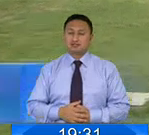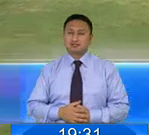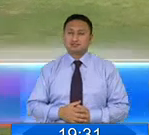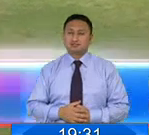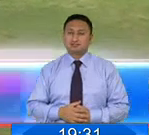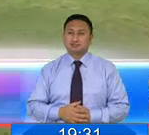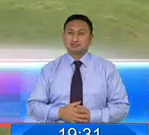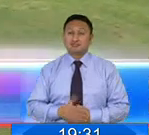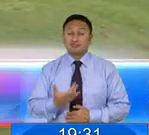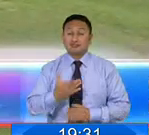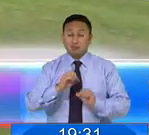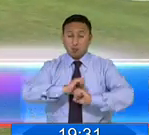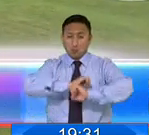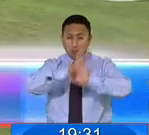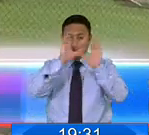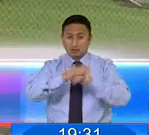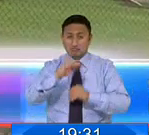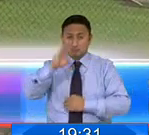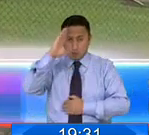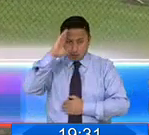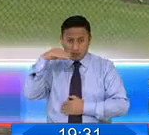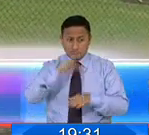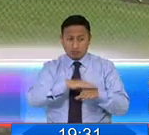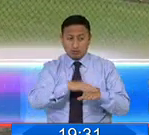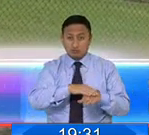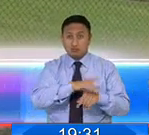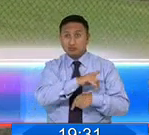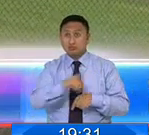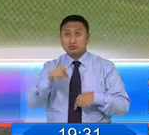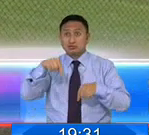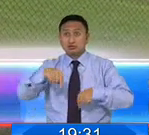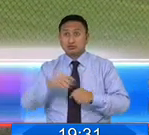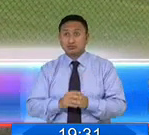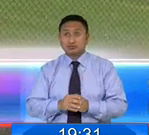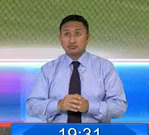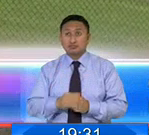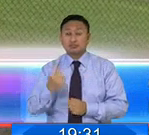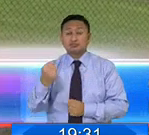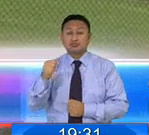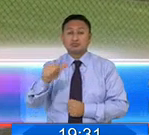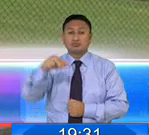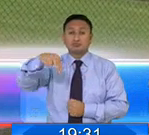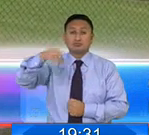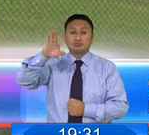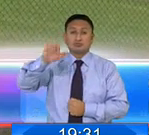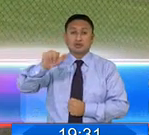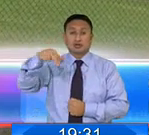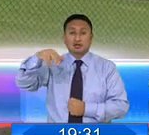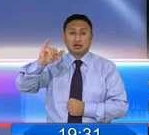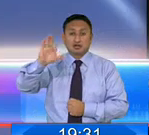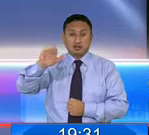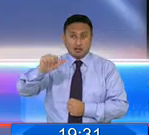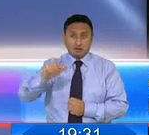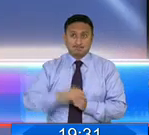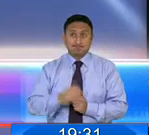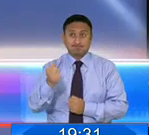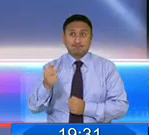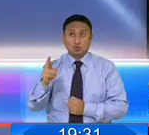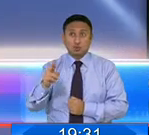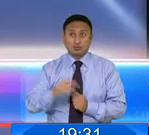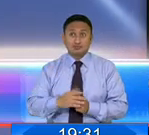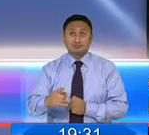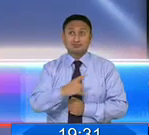reloj, cuando los uniformados recibieron la alerta sobre un presunto femicidio en el sector de Santa Anita, sur de Quito. Y cuando llegaron allí, estaba